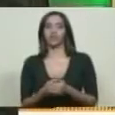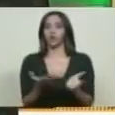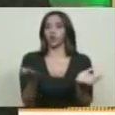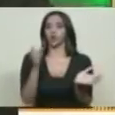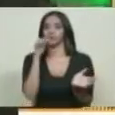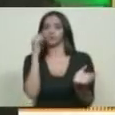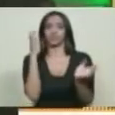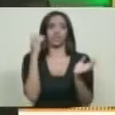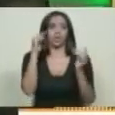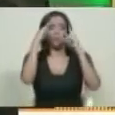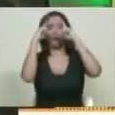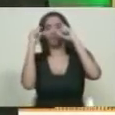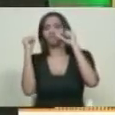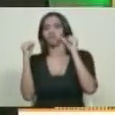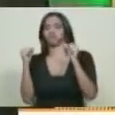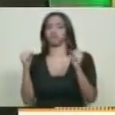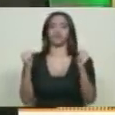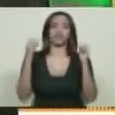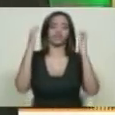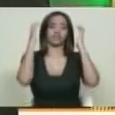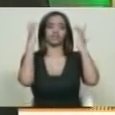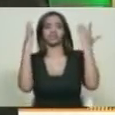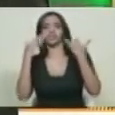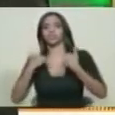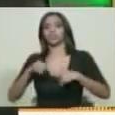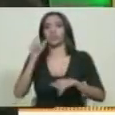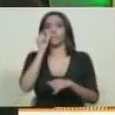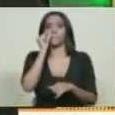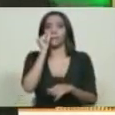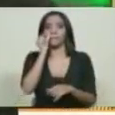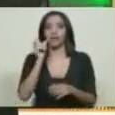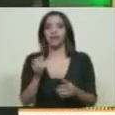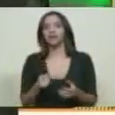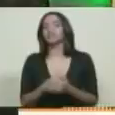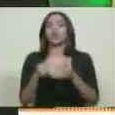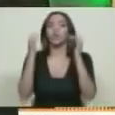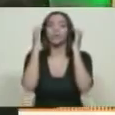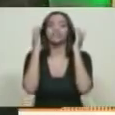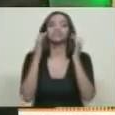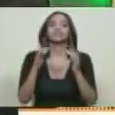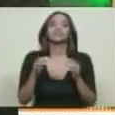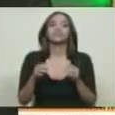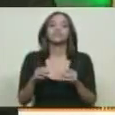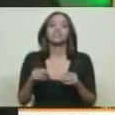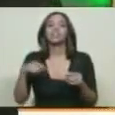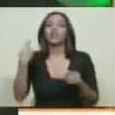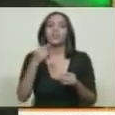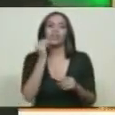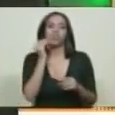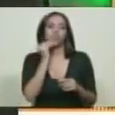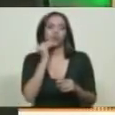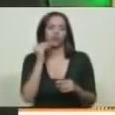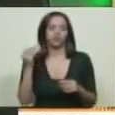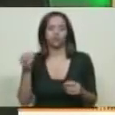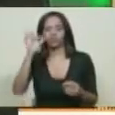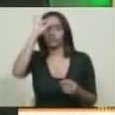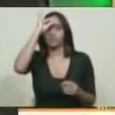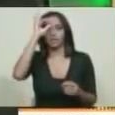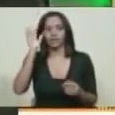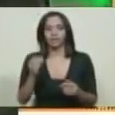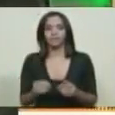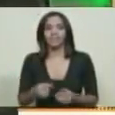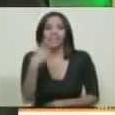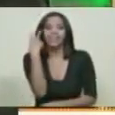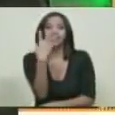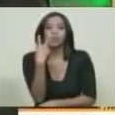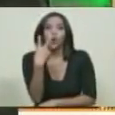de Oxford, los hijos de papá, que son los más listos del mundo y todos los demás eran tontos y no sabían. En